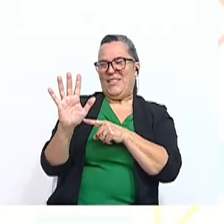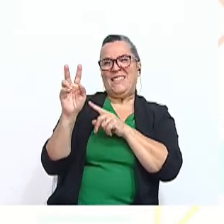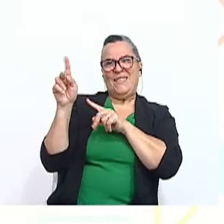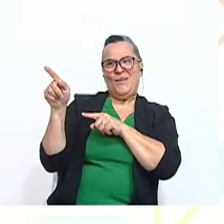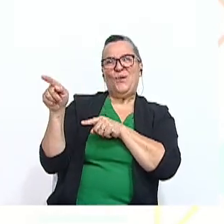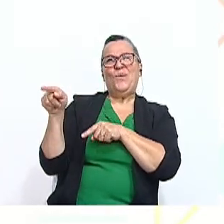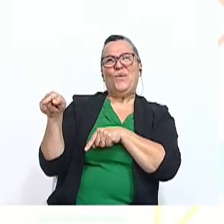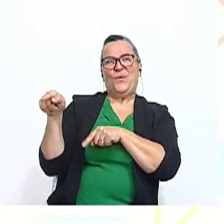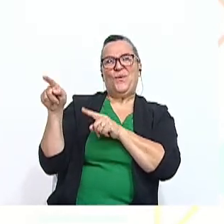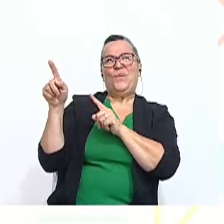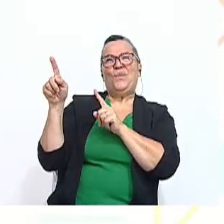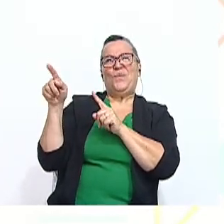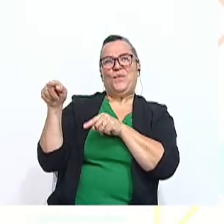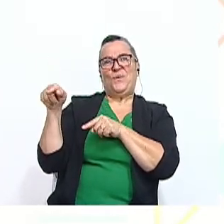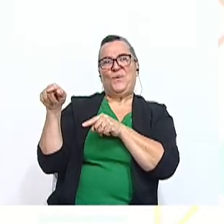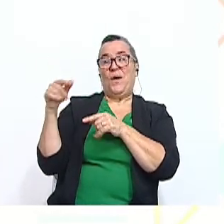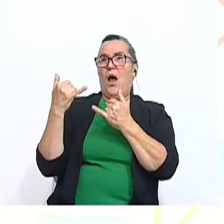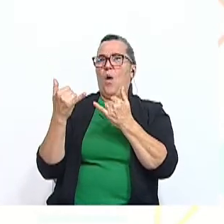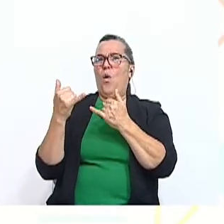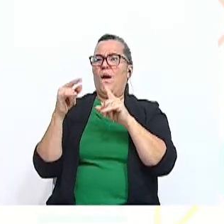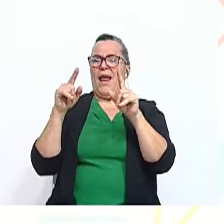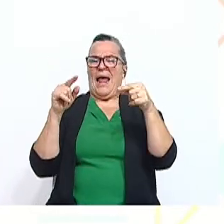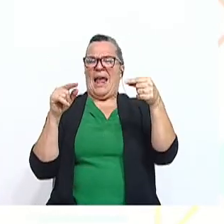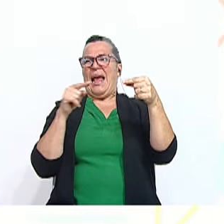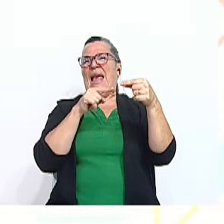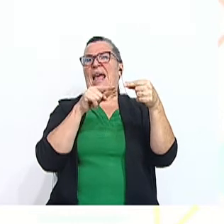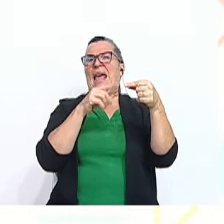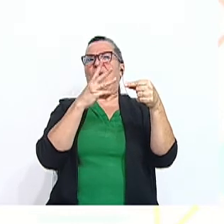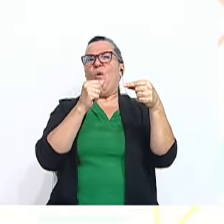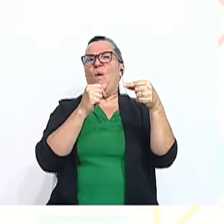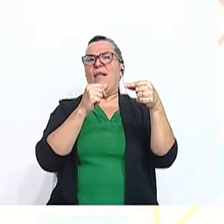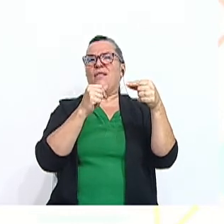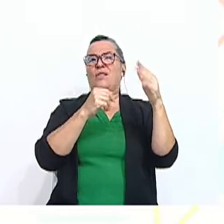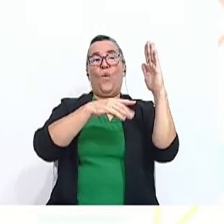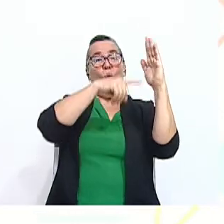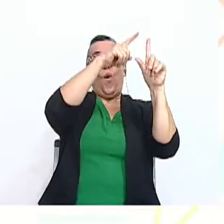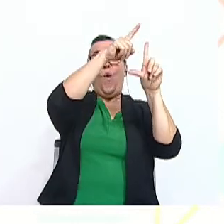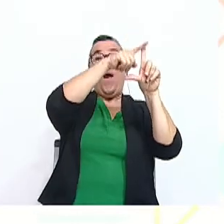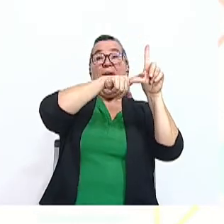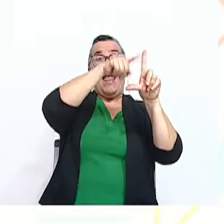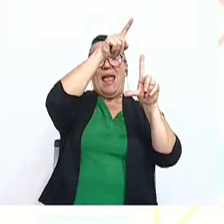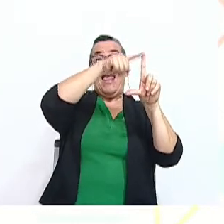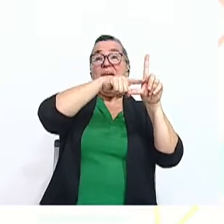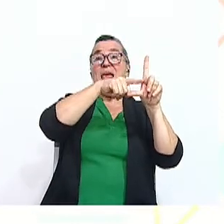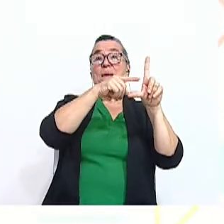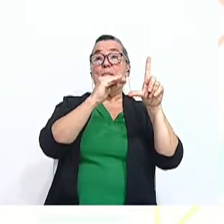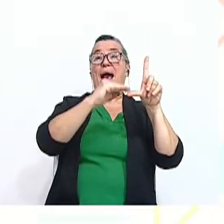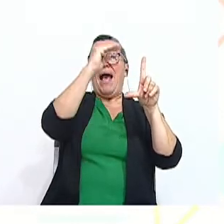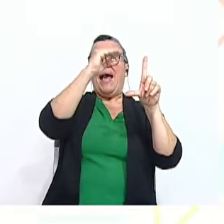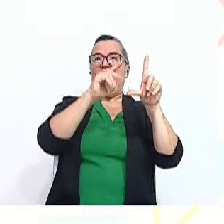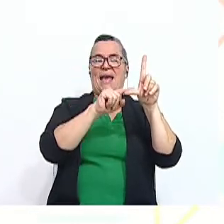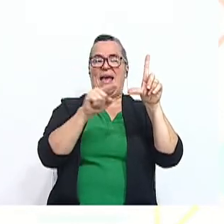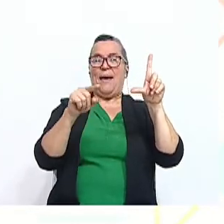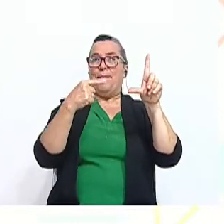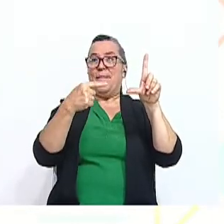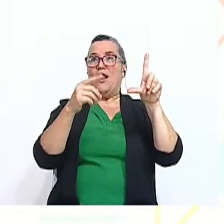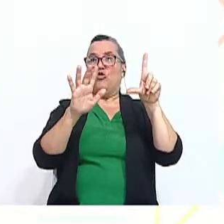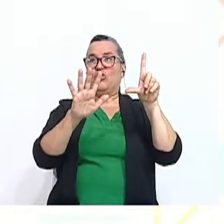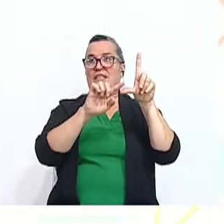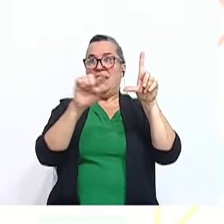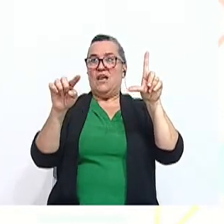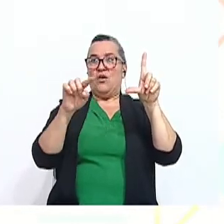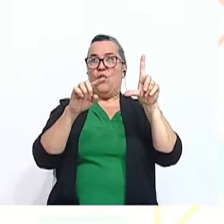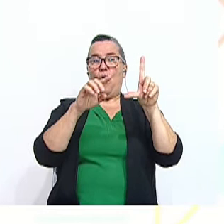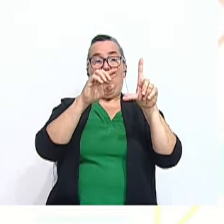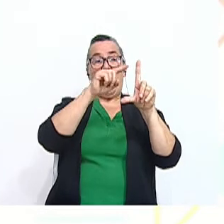evaluar en g. Entonces, ¿qué tenemos que calcular? La imagen de -5. ¿Y quién es g? El criterio de